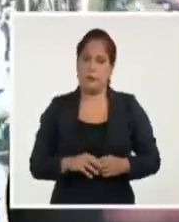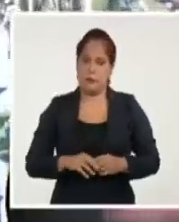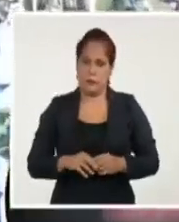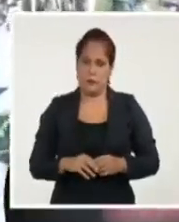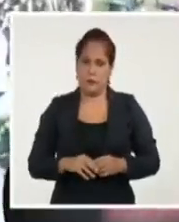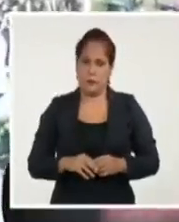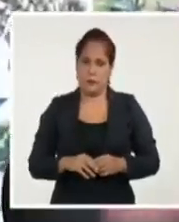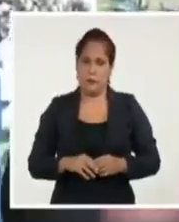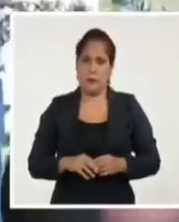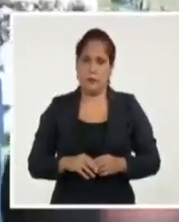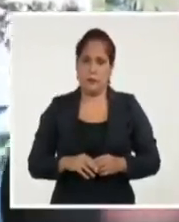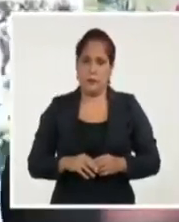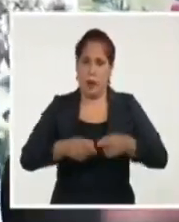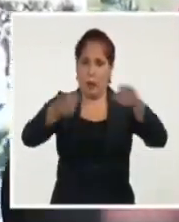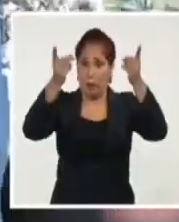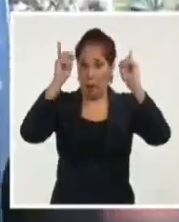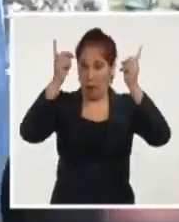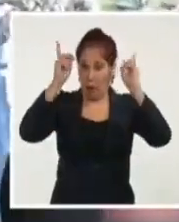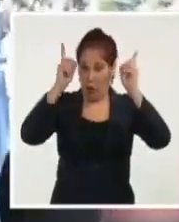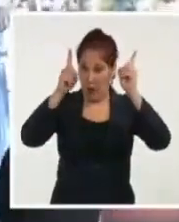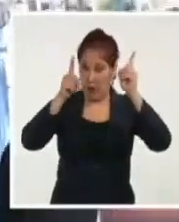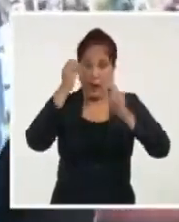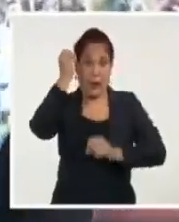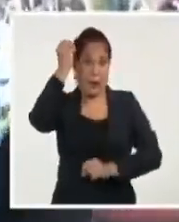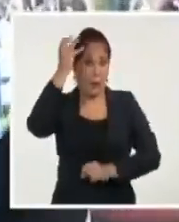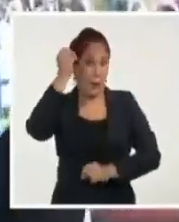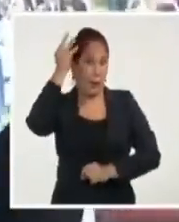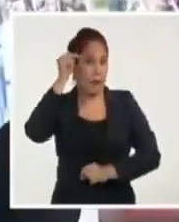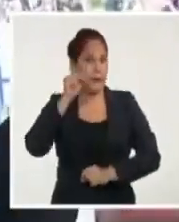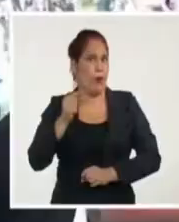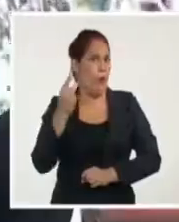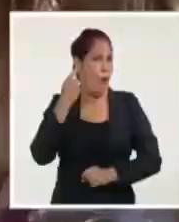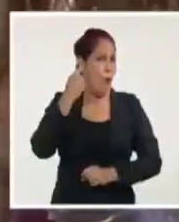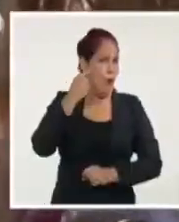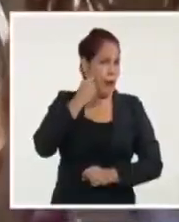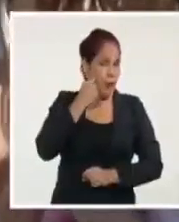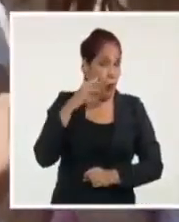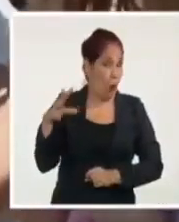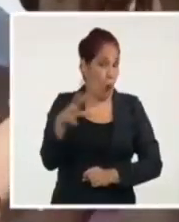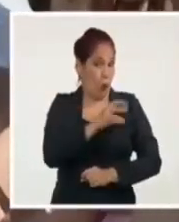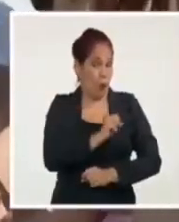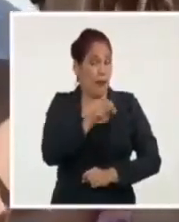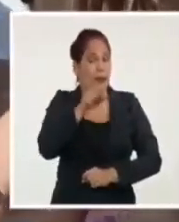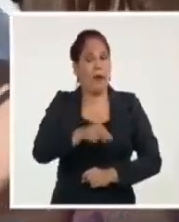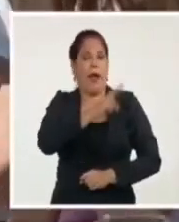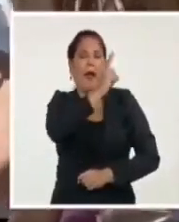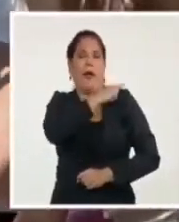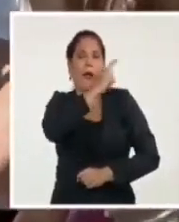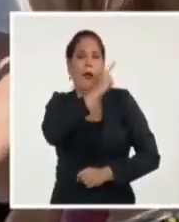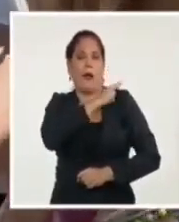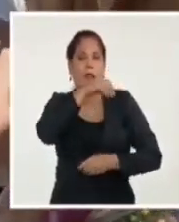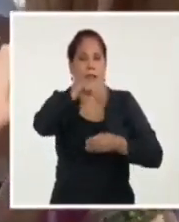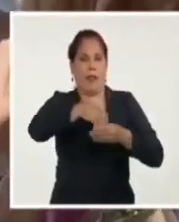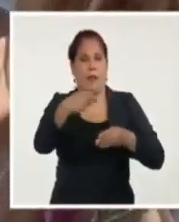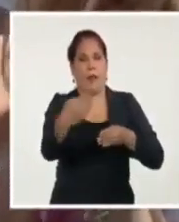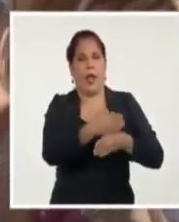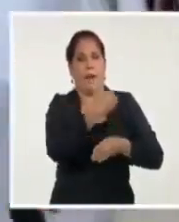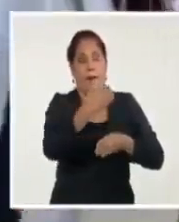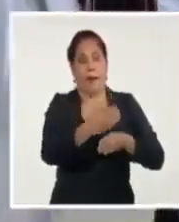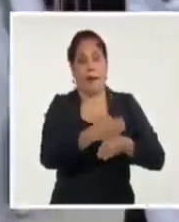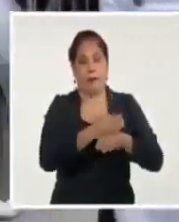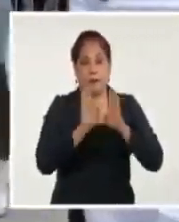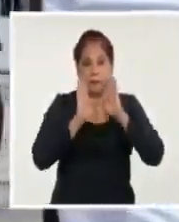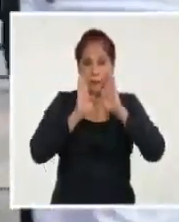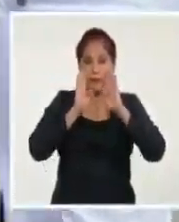Cuando en materia de política se cree haber visto y escuchado todo, aparece un alcalde miamense con la vista puesta